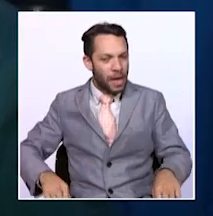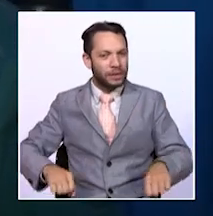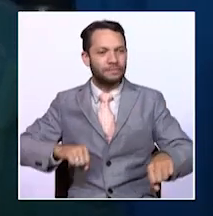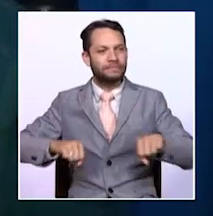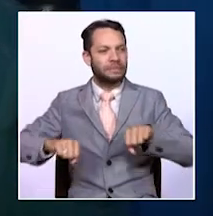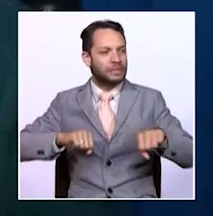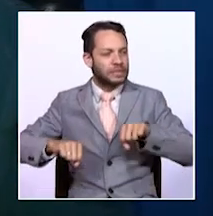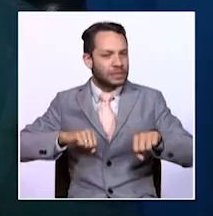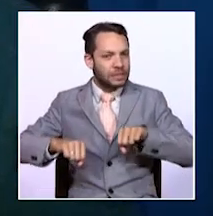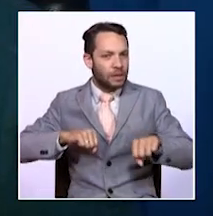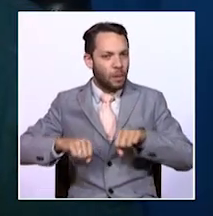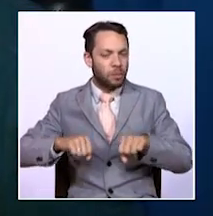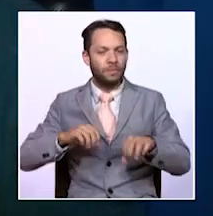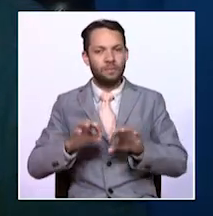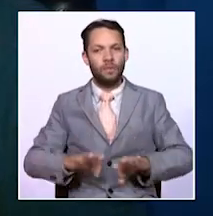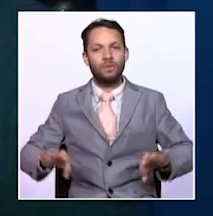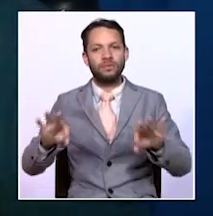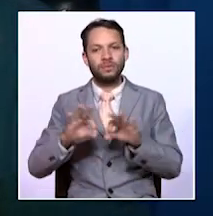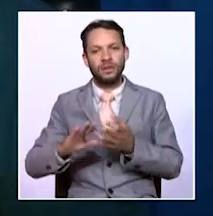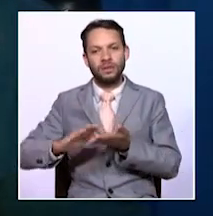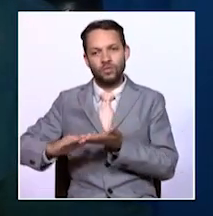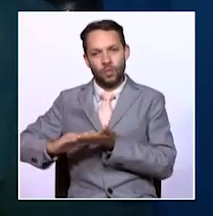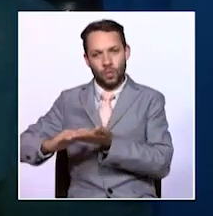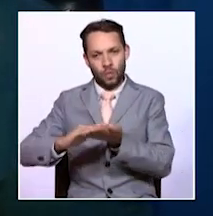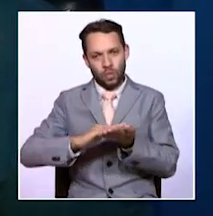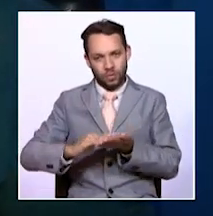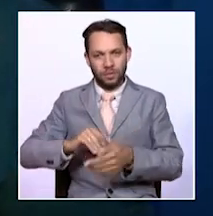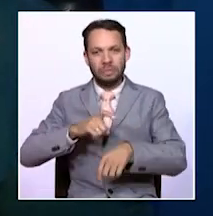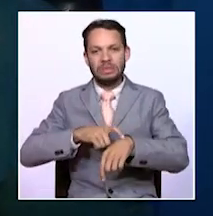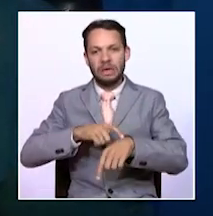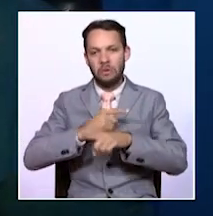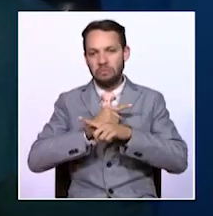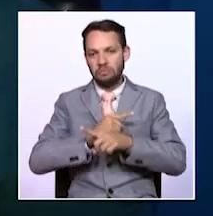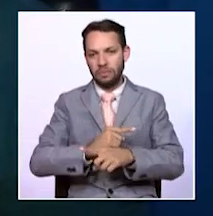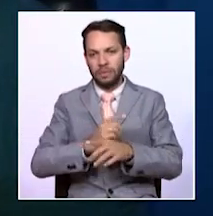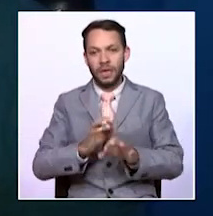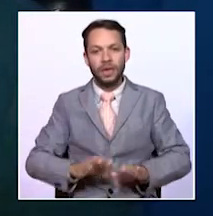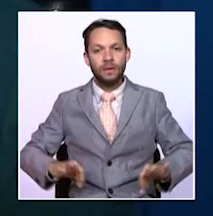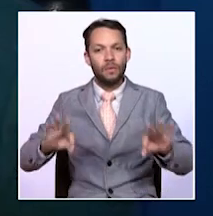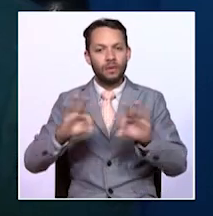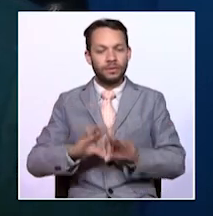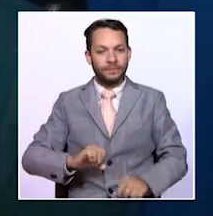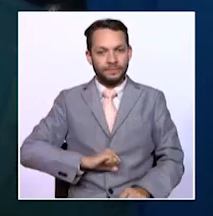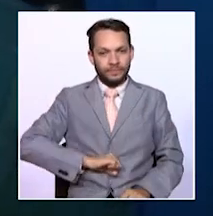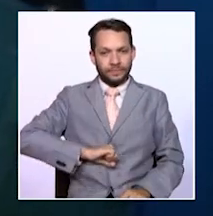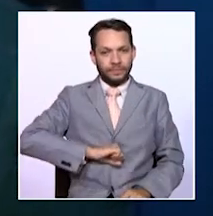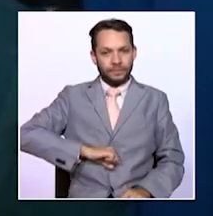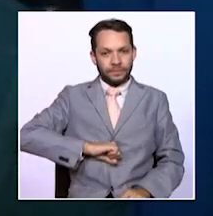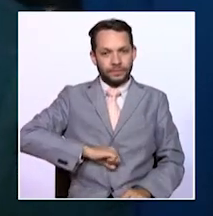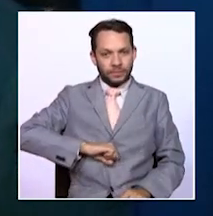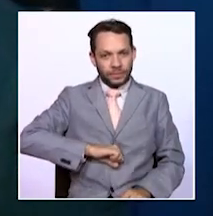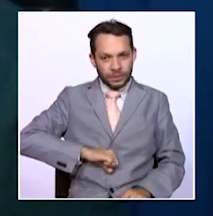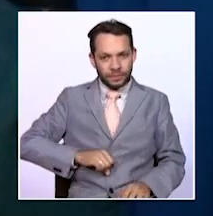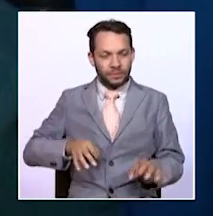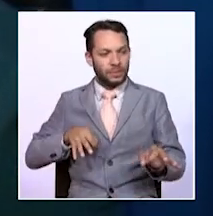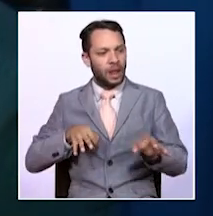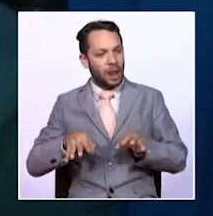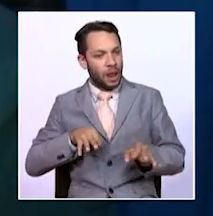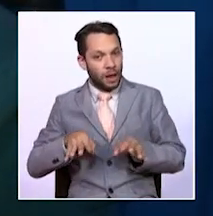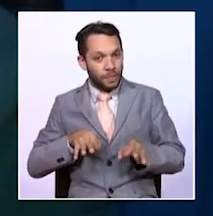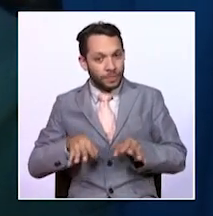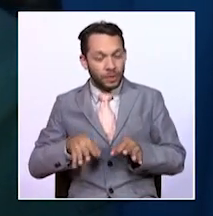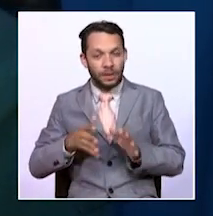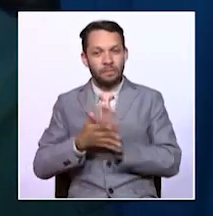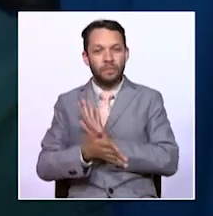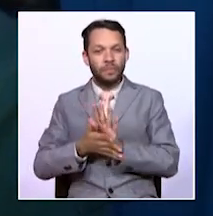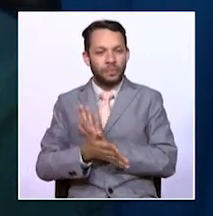podemos encontrar una solución a tiempo. Yo siempre he dicho que la ecografía, como es un método que